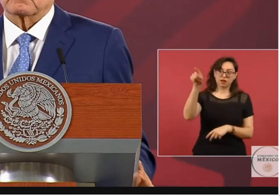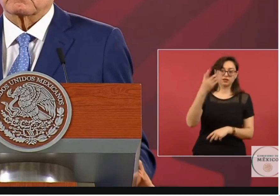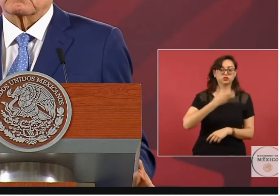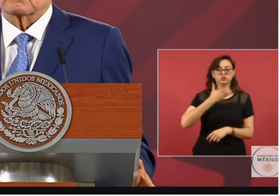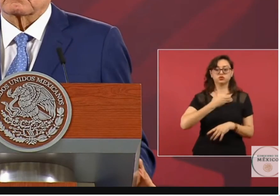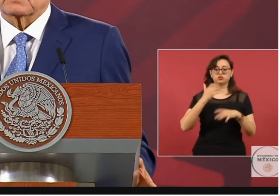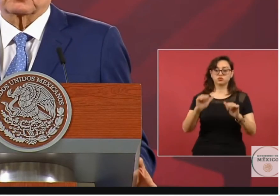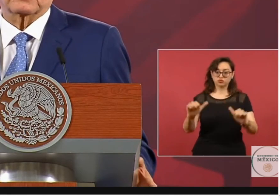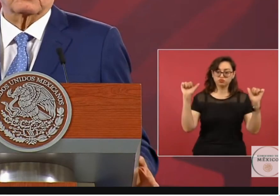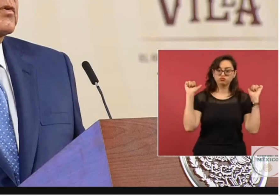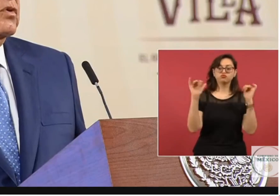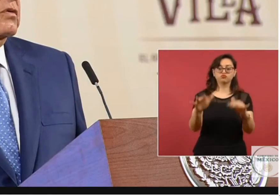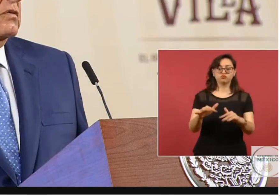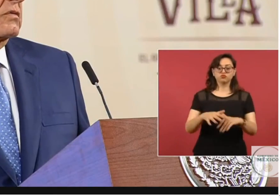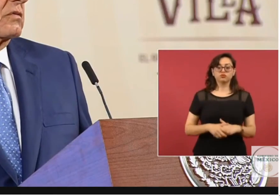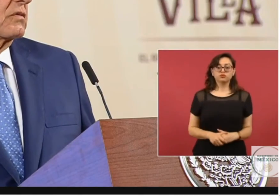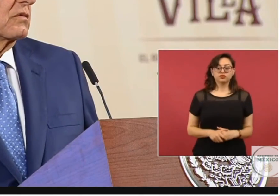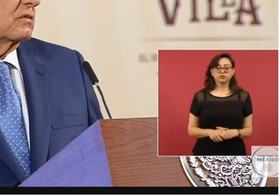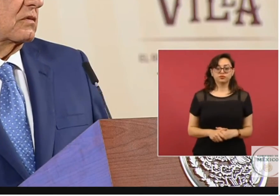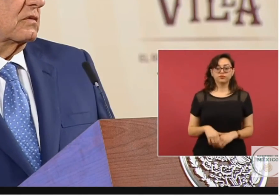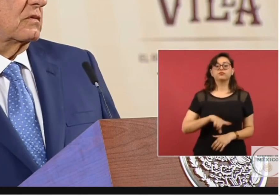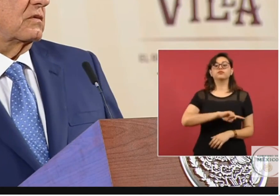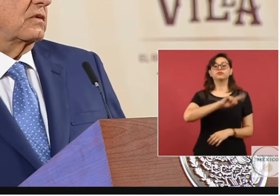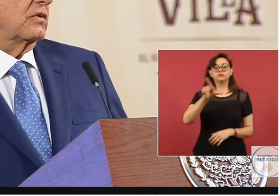Y después a lo mejor,